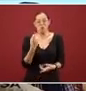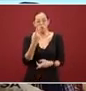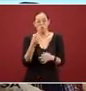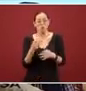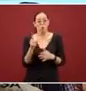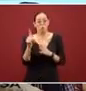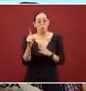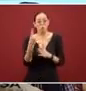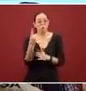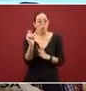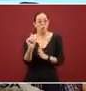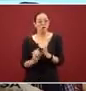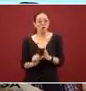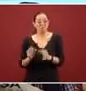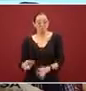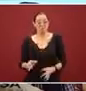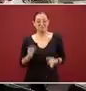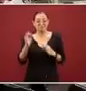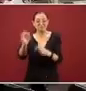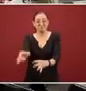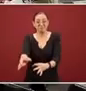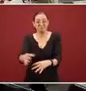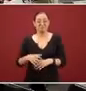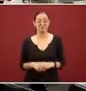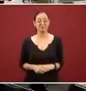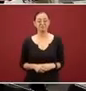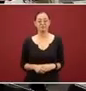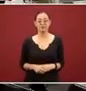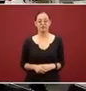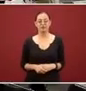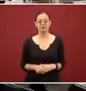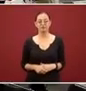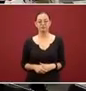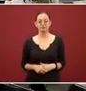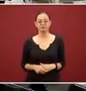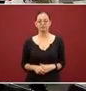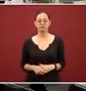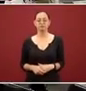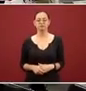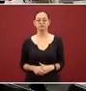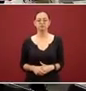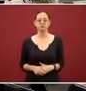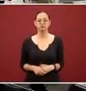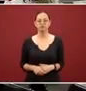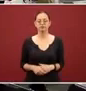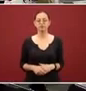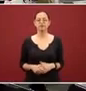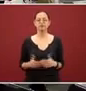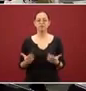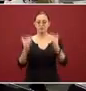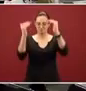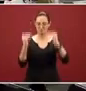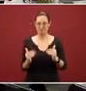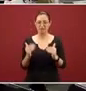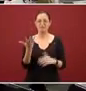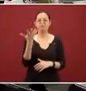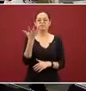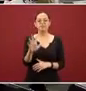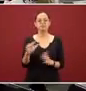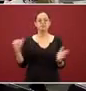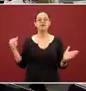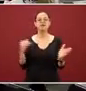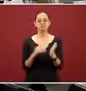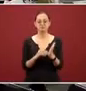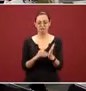atrás. Ahora veamos en la siguiente diapositiva, vamos a recortar la curva en 10,000. Ahí